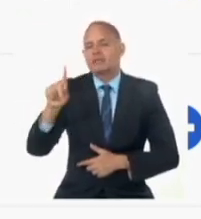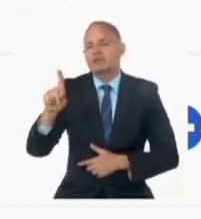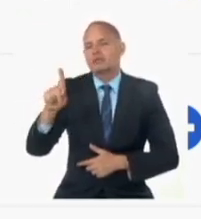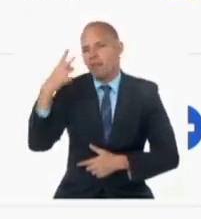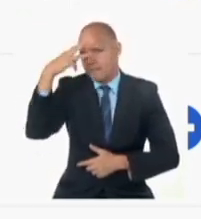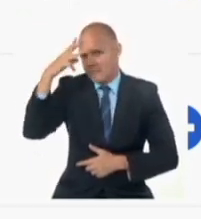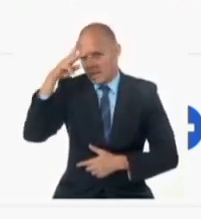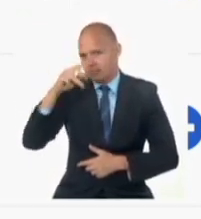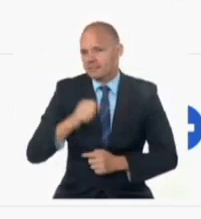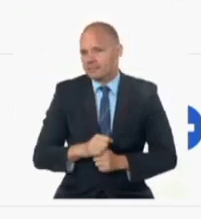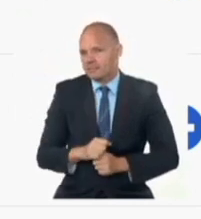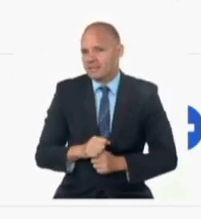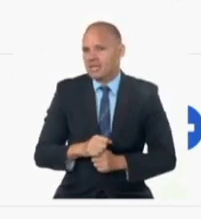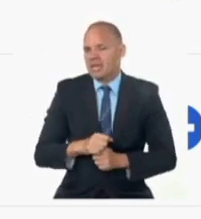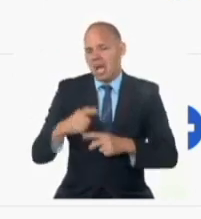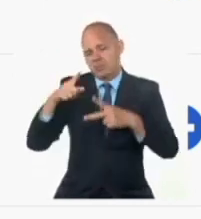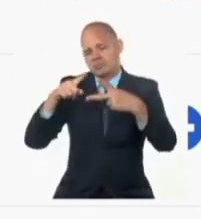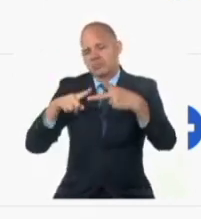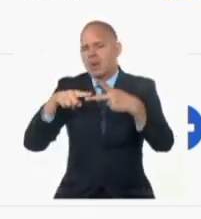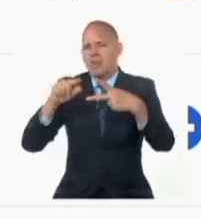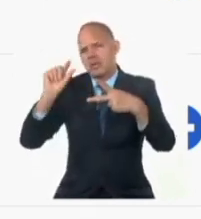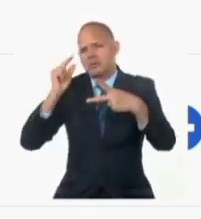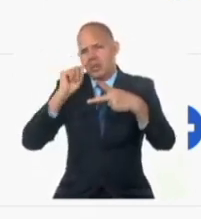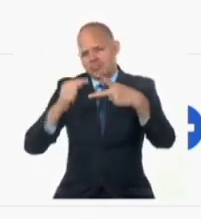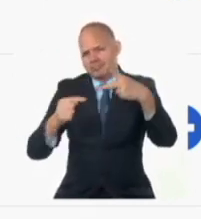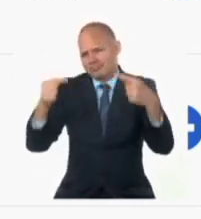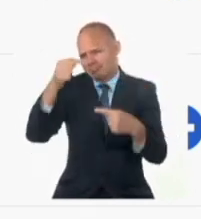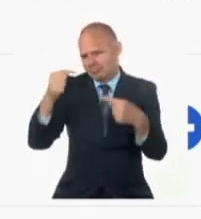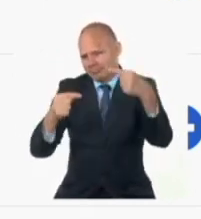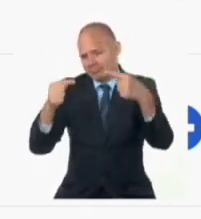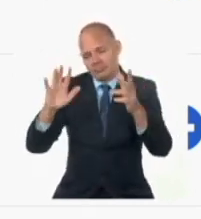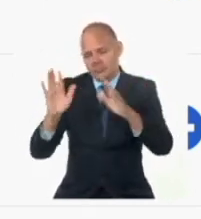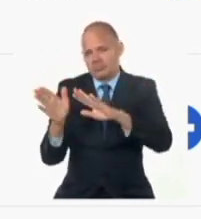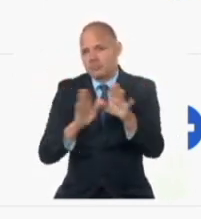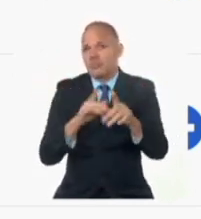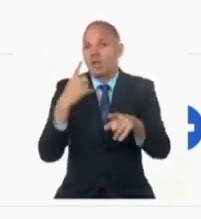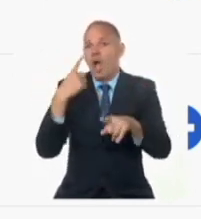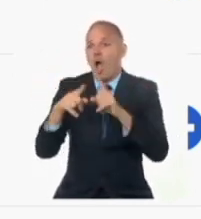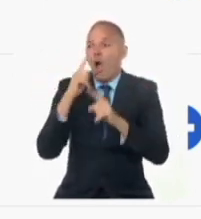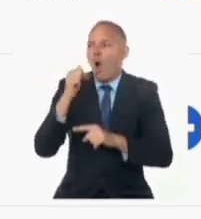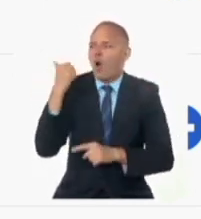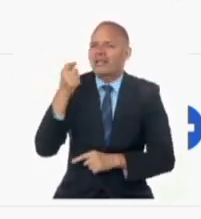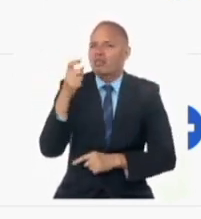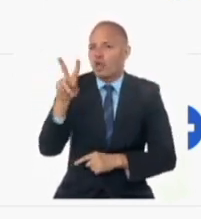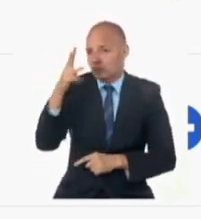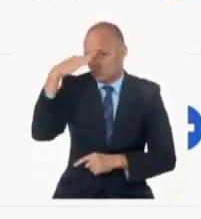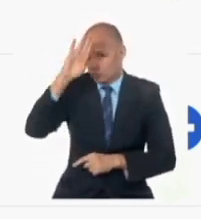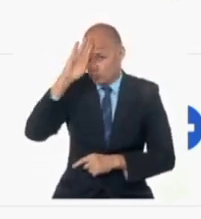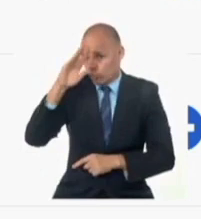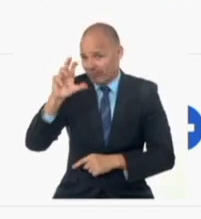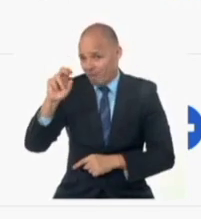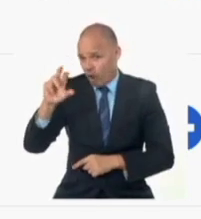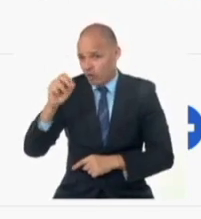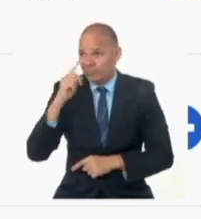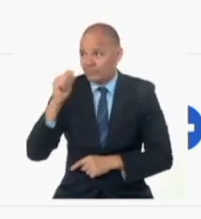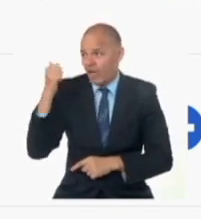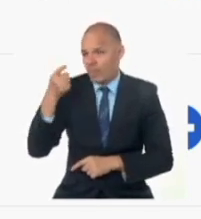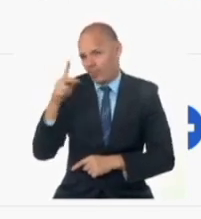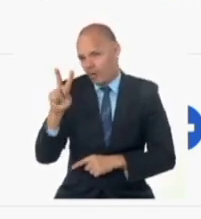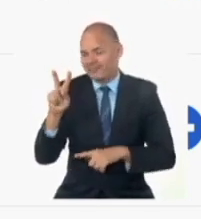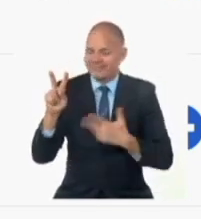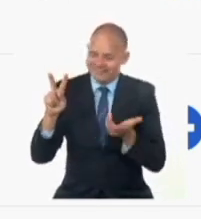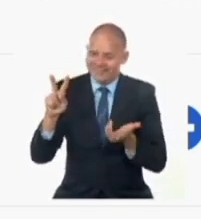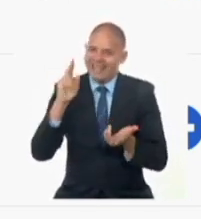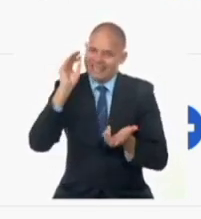sí debe estar entre Cuba y Colombia. Cuba tiene 13. Ahí están viendo 12, pero todavía no han puesto la que acabamos de ver de Idalis Ortiz